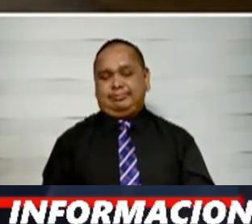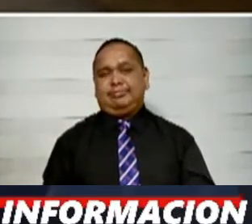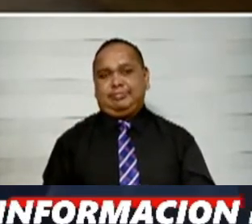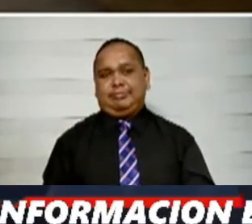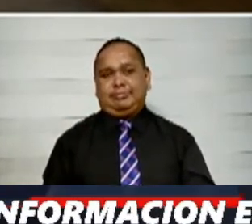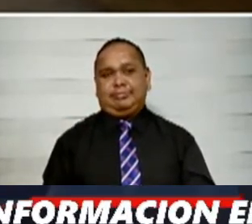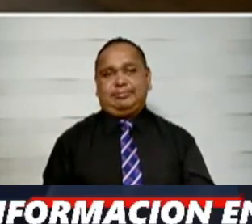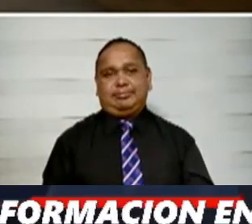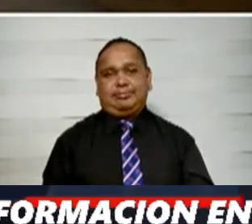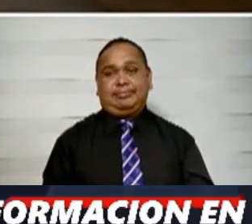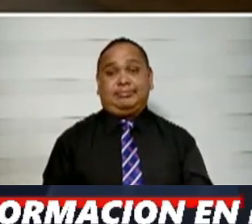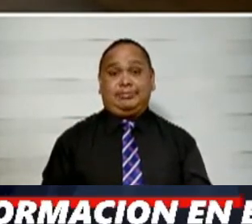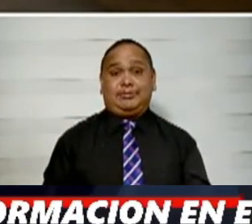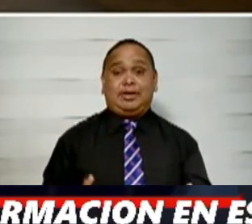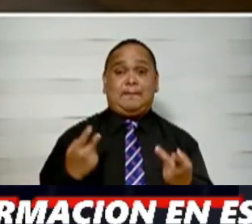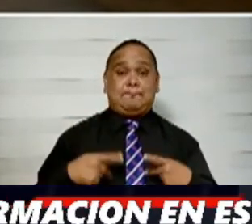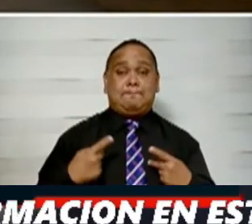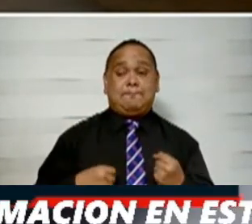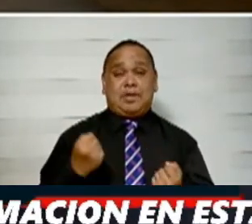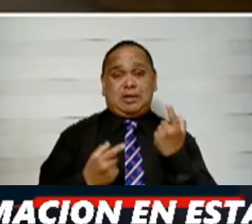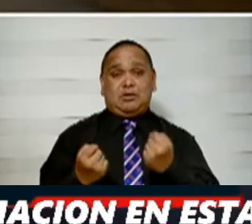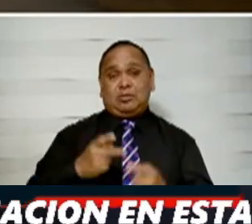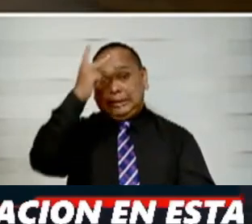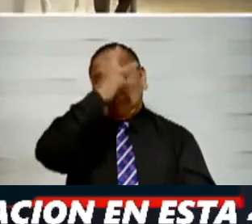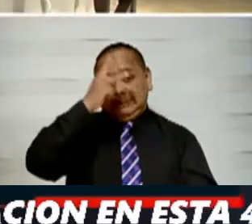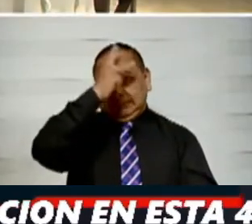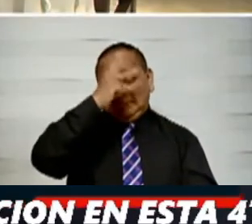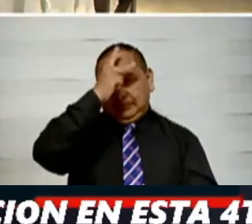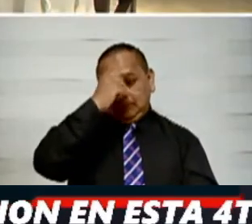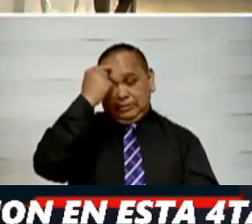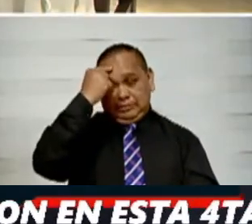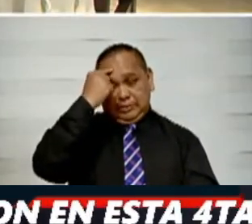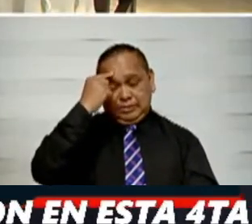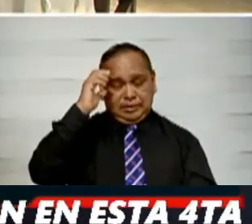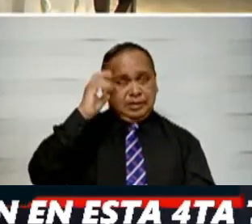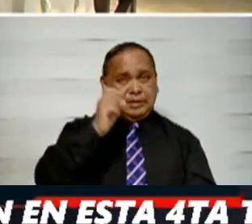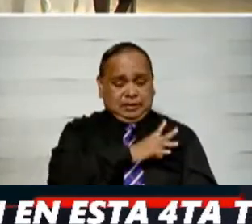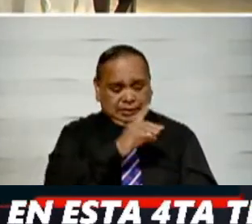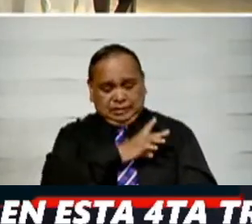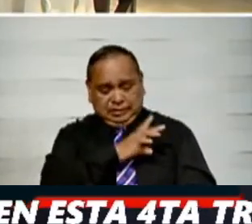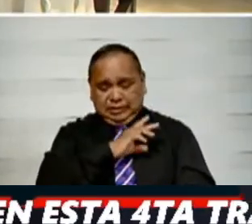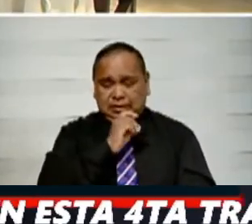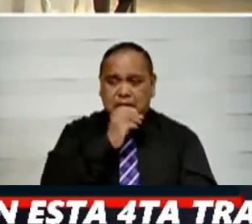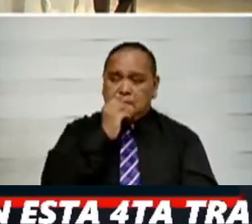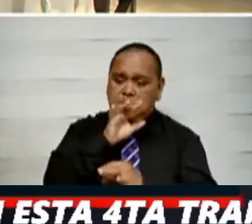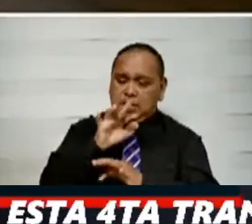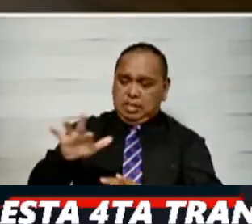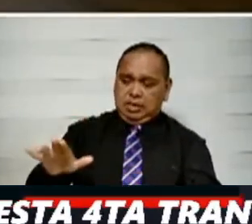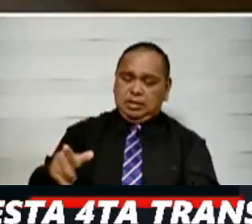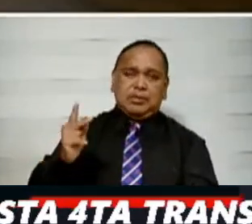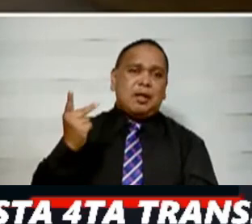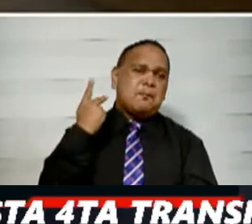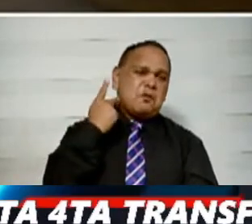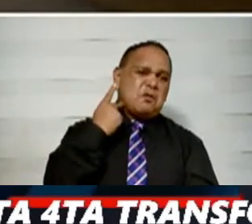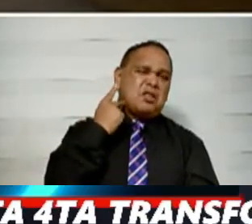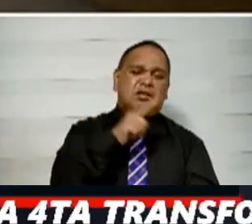la cuestión de psicosis, ¿no?, ese tipo de cosas. Claro. Tener medios que sean oportunos. Pero ya creo que la politiquería, ya la gente